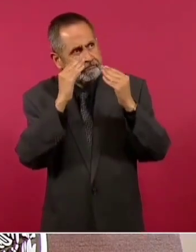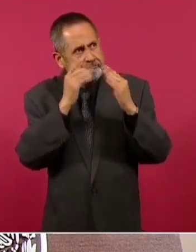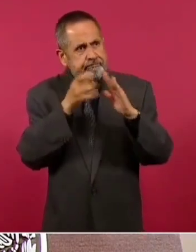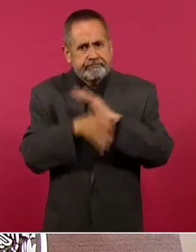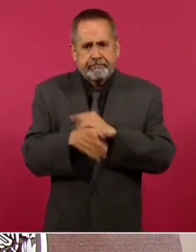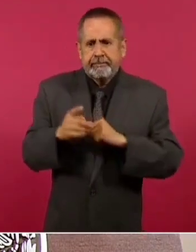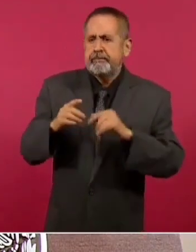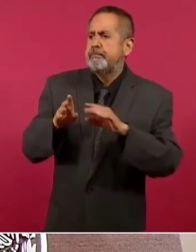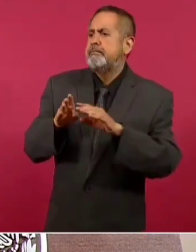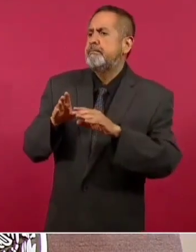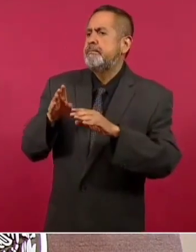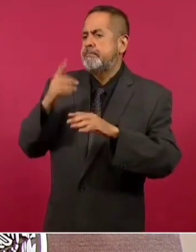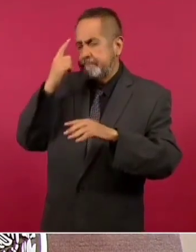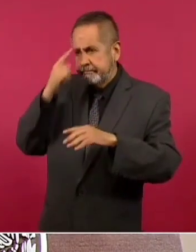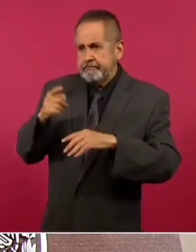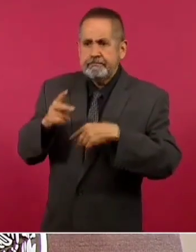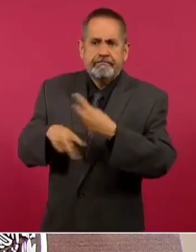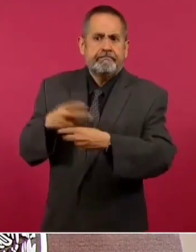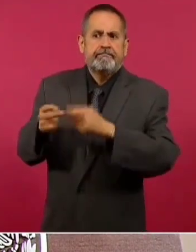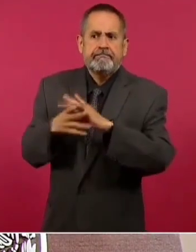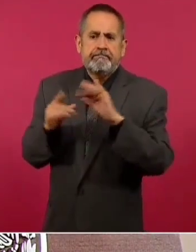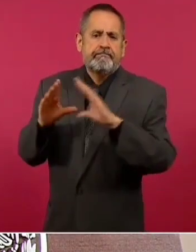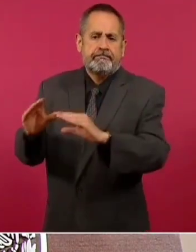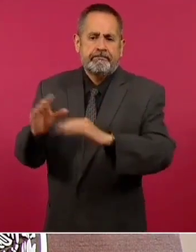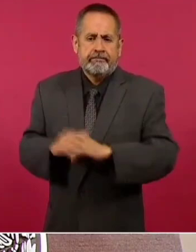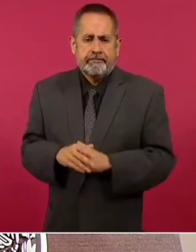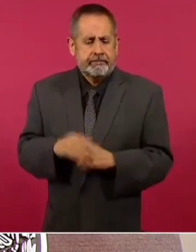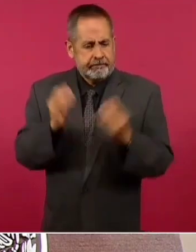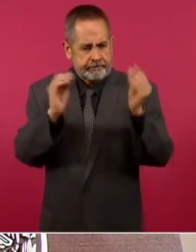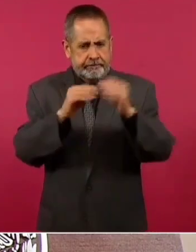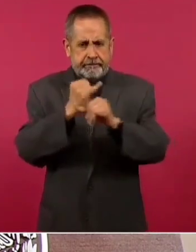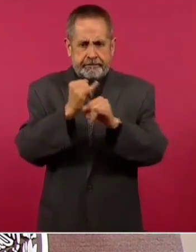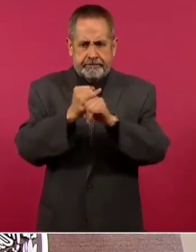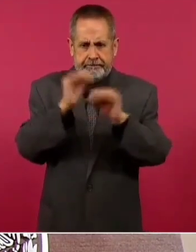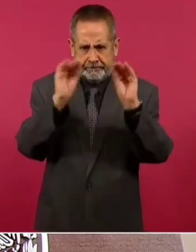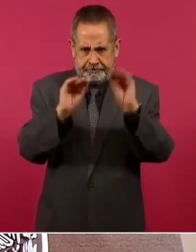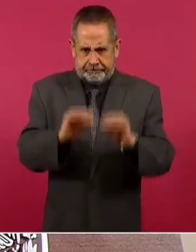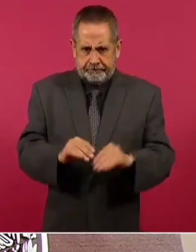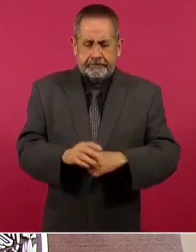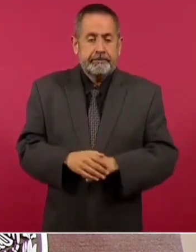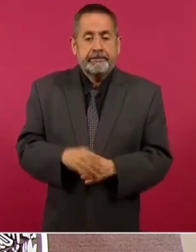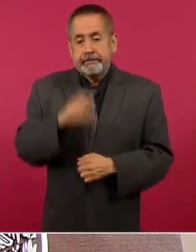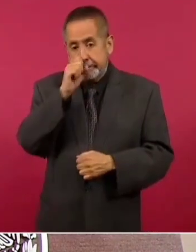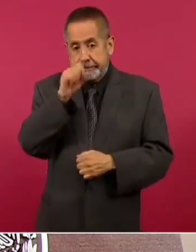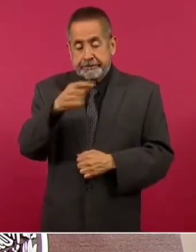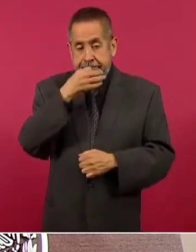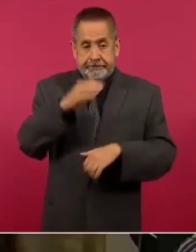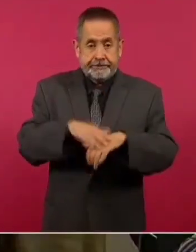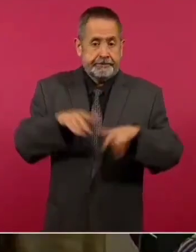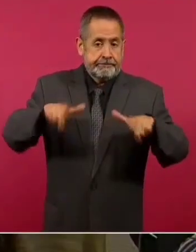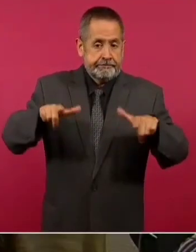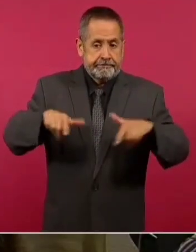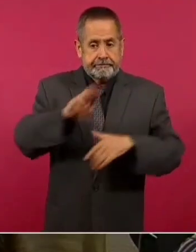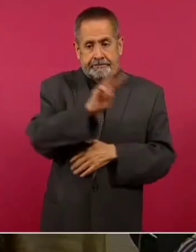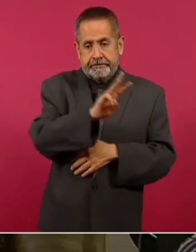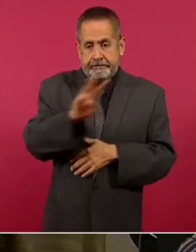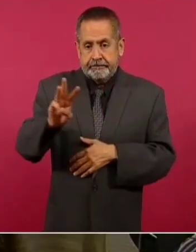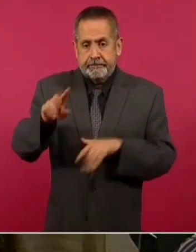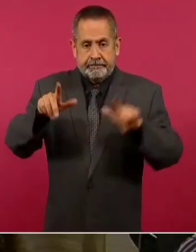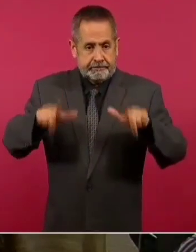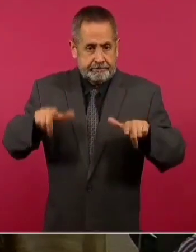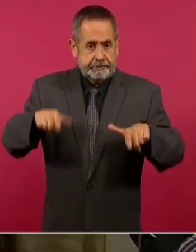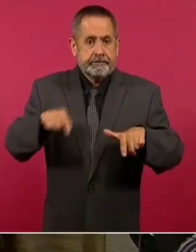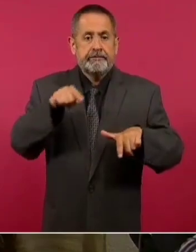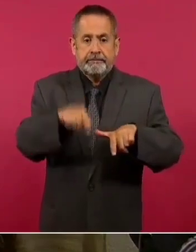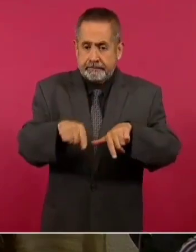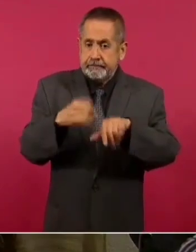también información adicional que iremos poniendo en un repositorio. Y con ello anuncio el micrositio puntual donde esta información ya